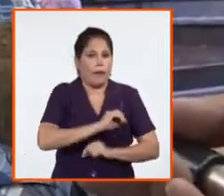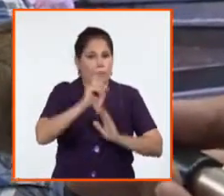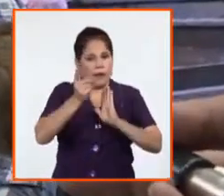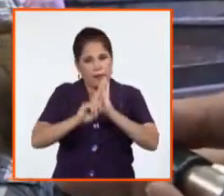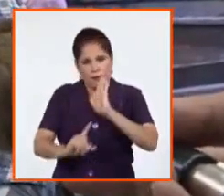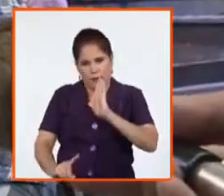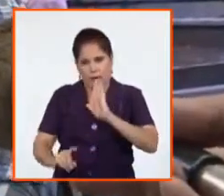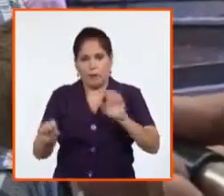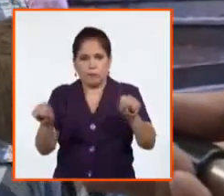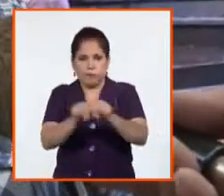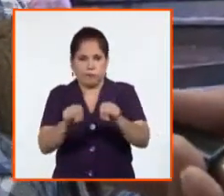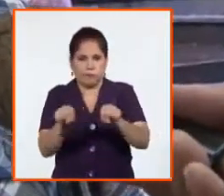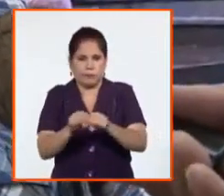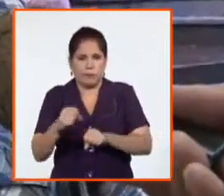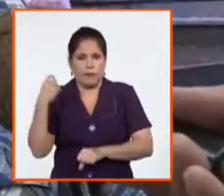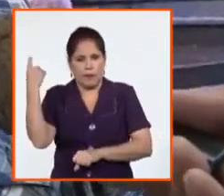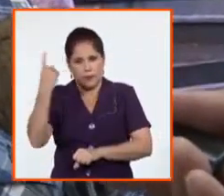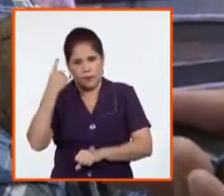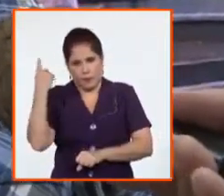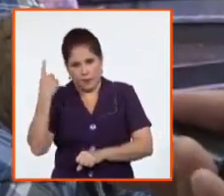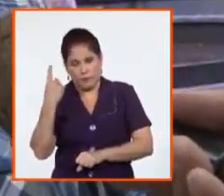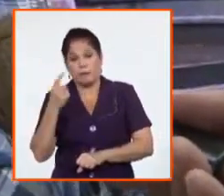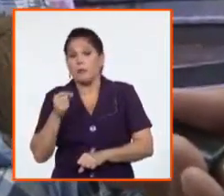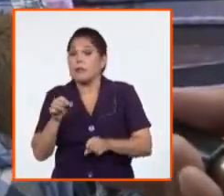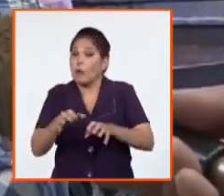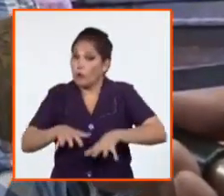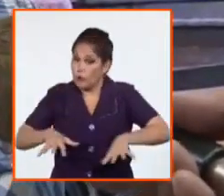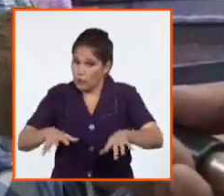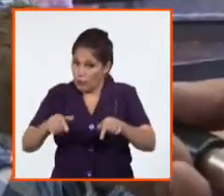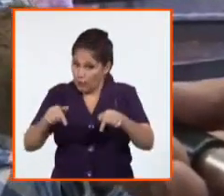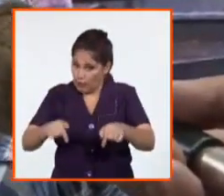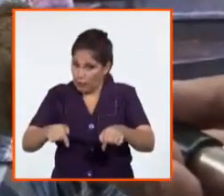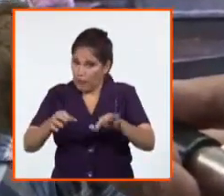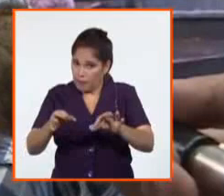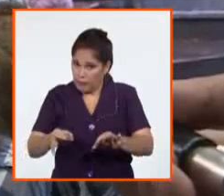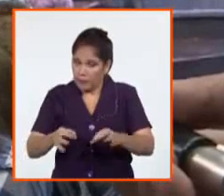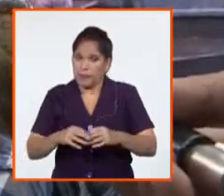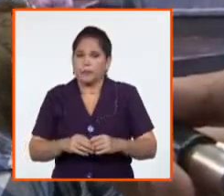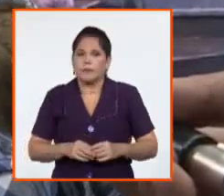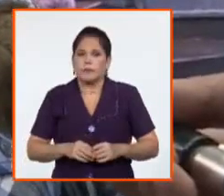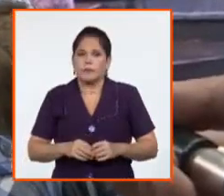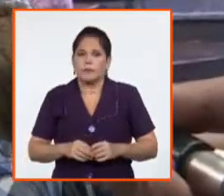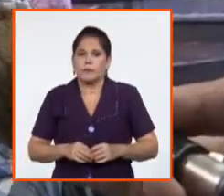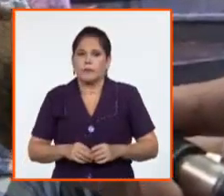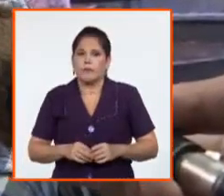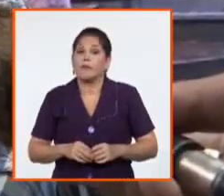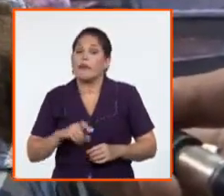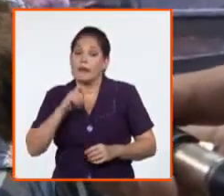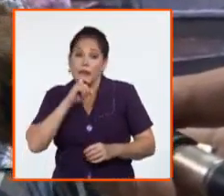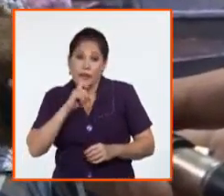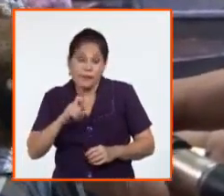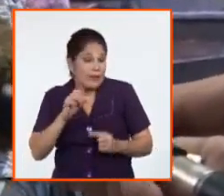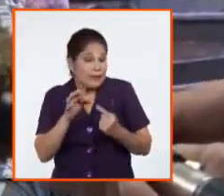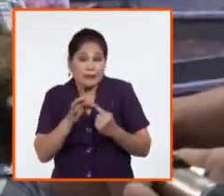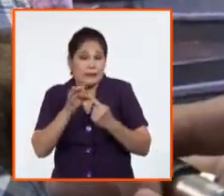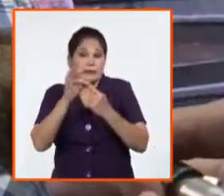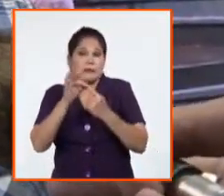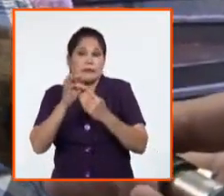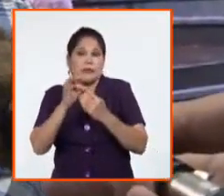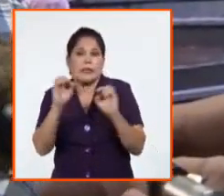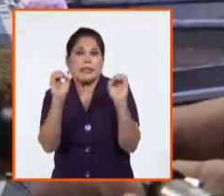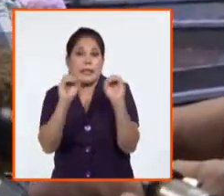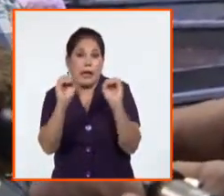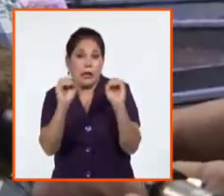sistema interconectado a nivel nacional. Esa es la condición que tenemos hoy en el sistema eléctrico, realmente una condición excepcional del sistema eléctrico, un cero